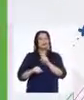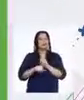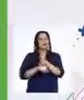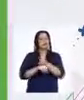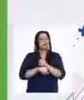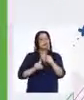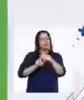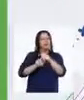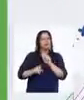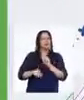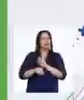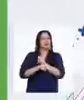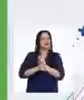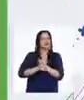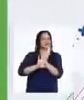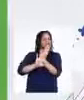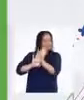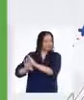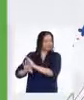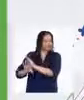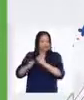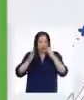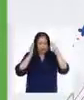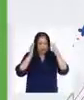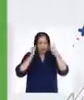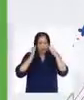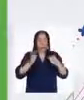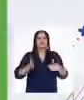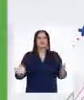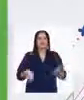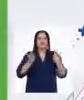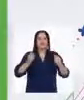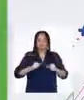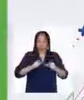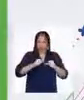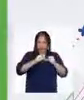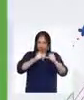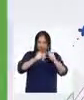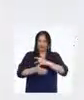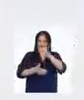ti y qué información definitivamente va a motivarte a seguir una vida profesional.